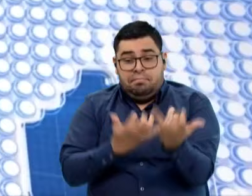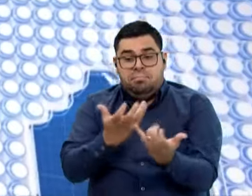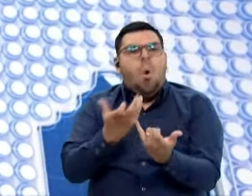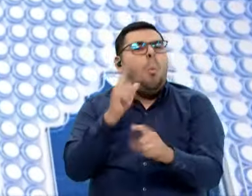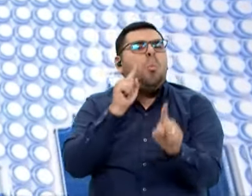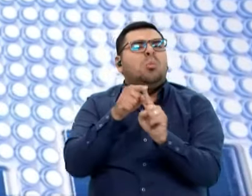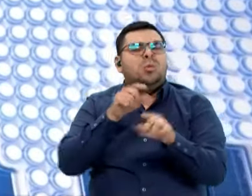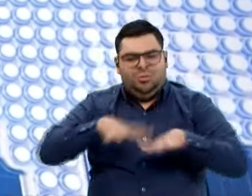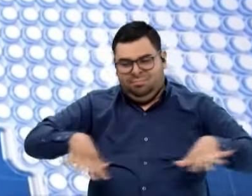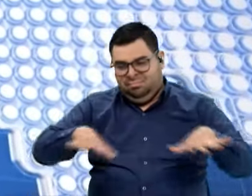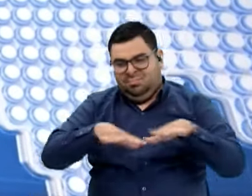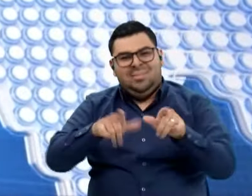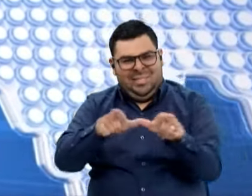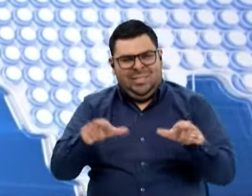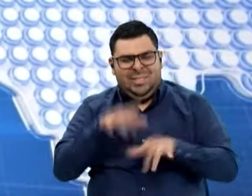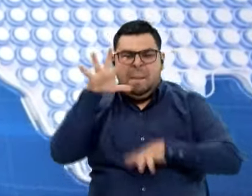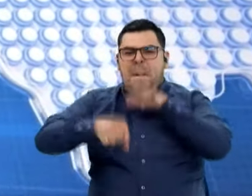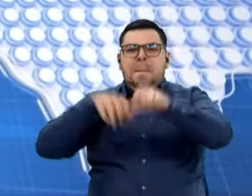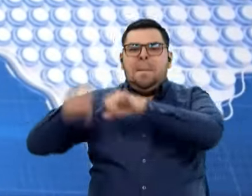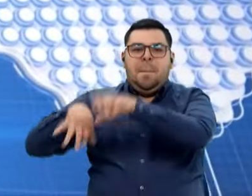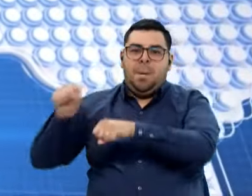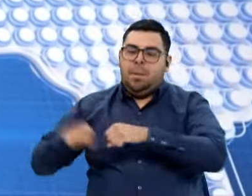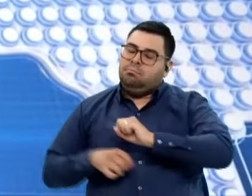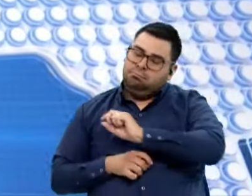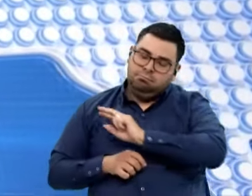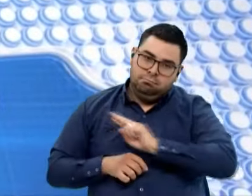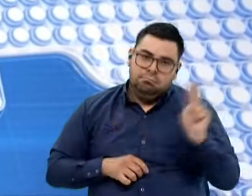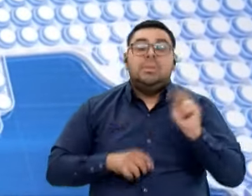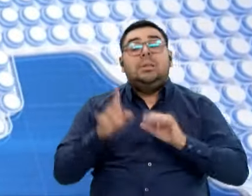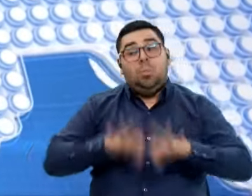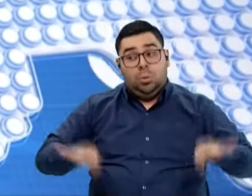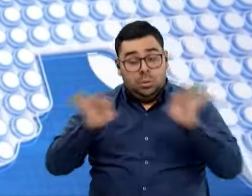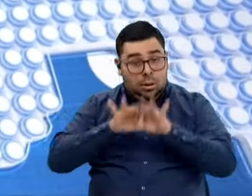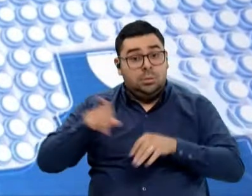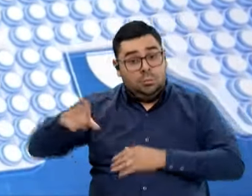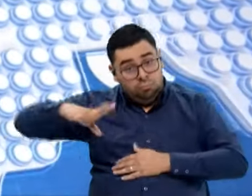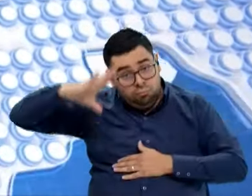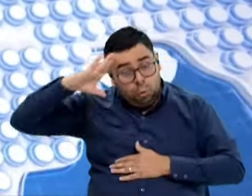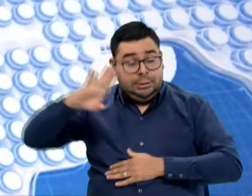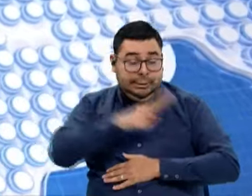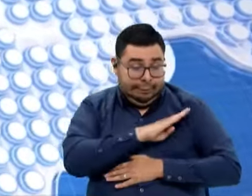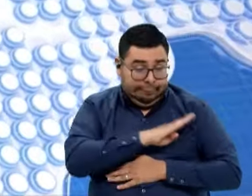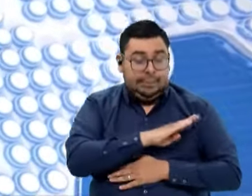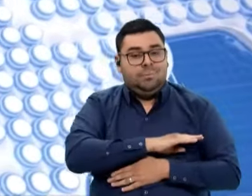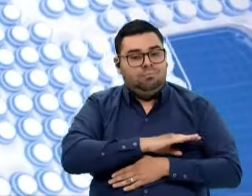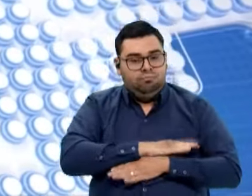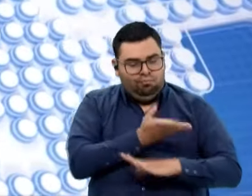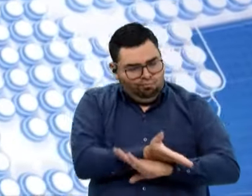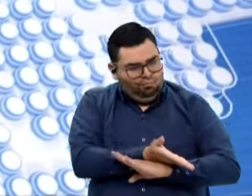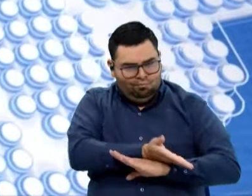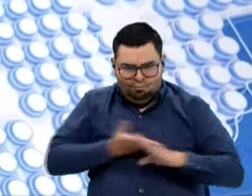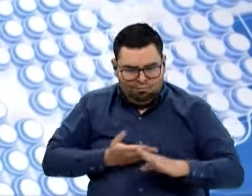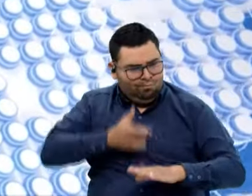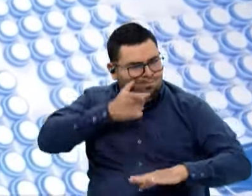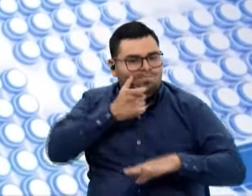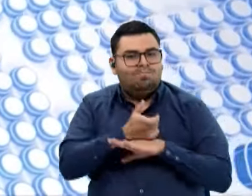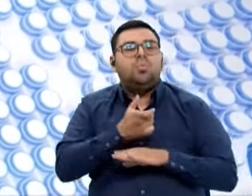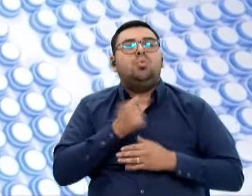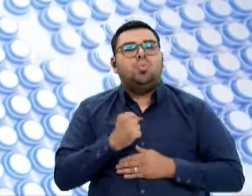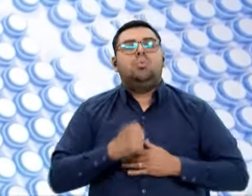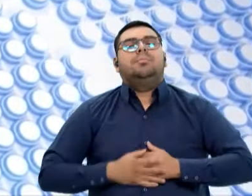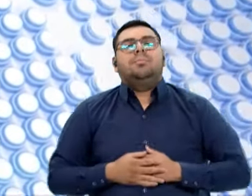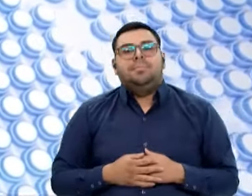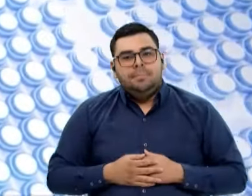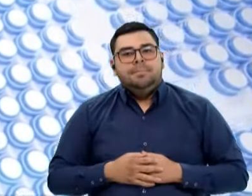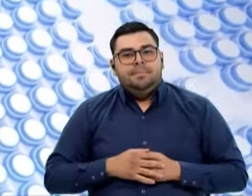tierra. En esto sí tiene que haber una muy mano dura por parte de las autoridades locales, en este caso los municipios, para empezar a verificar eso. Y hay